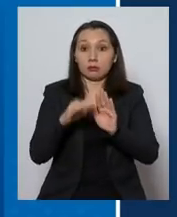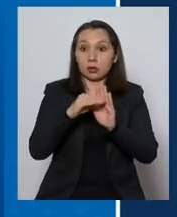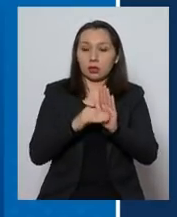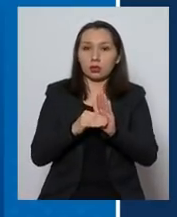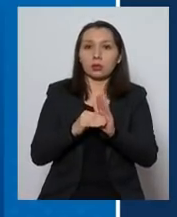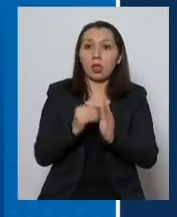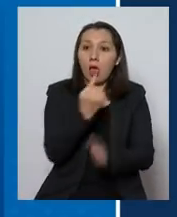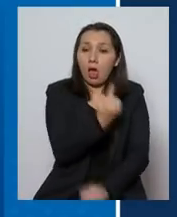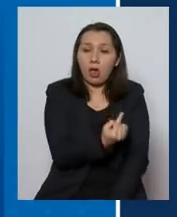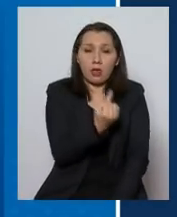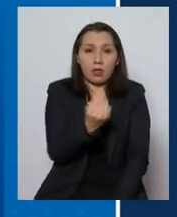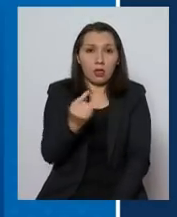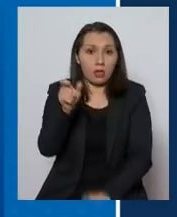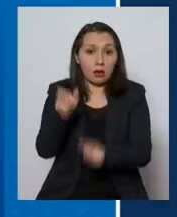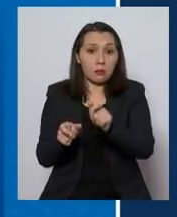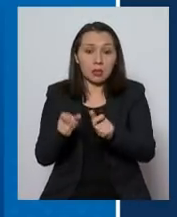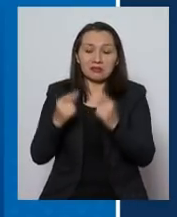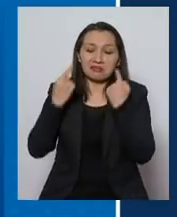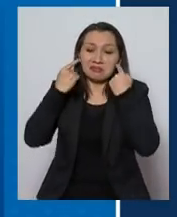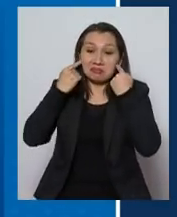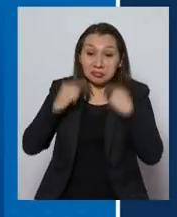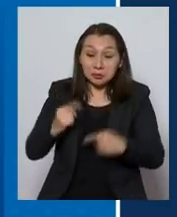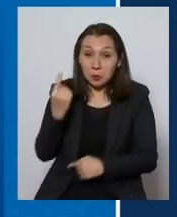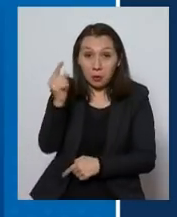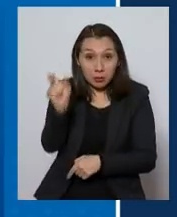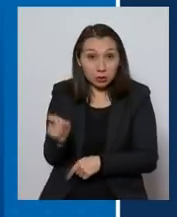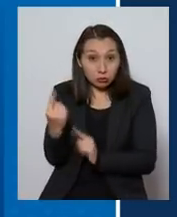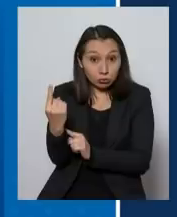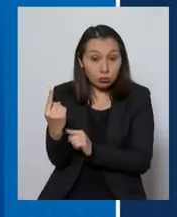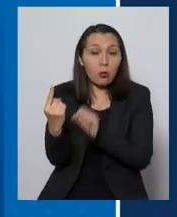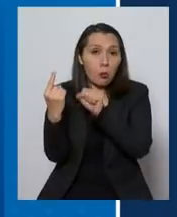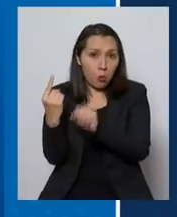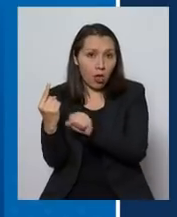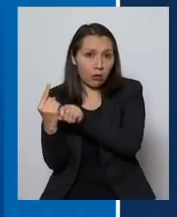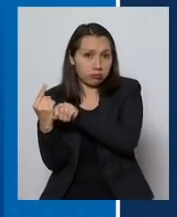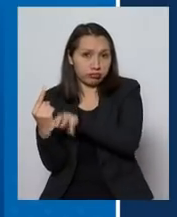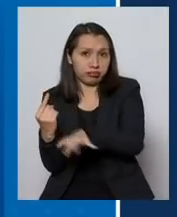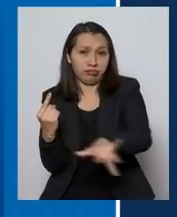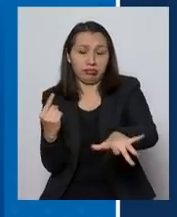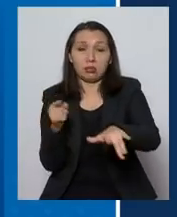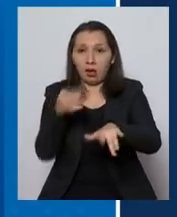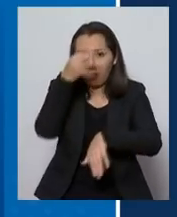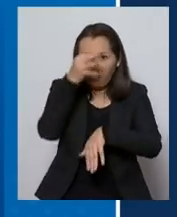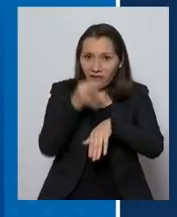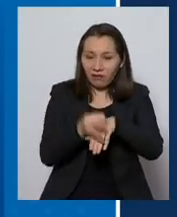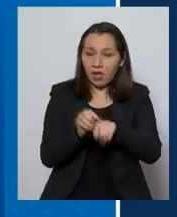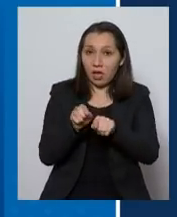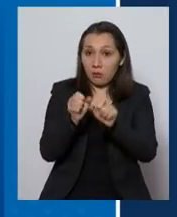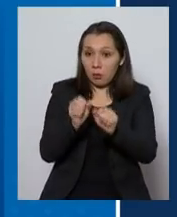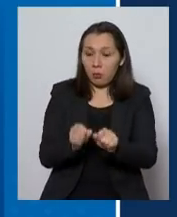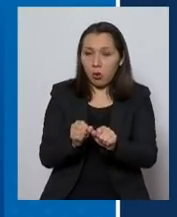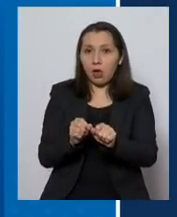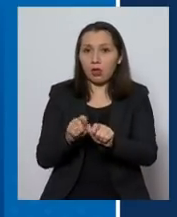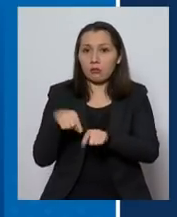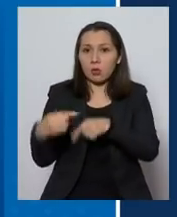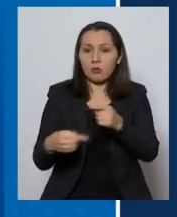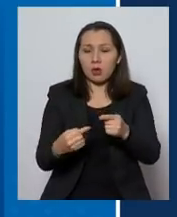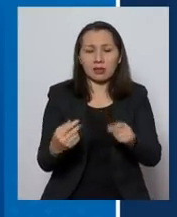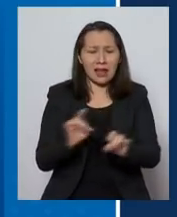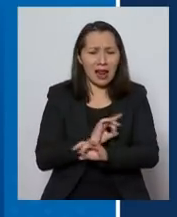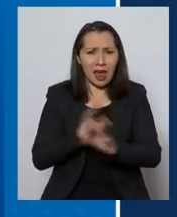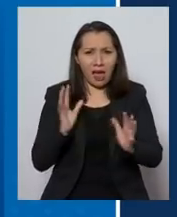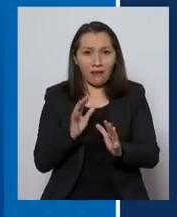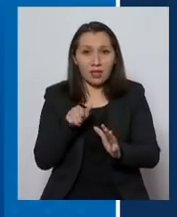medidas, cada persona que no está respetando una medida puede producir un impacto en una enfermedad, en una persona que enferme